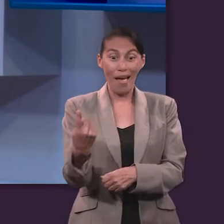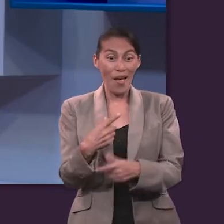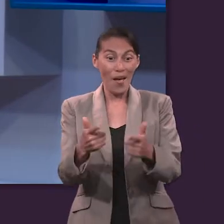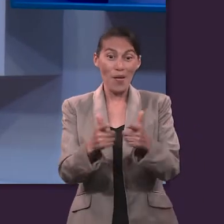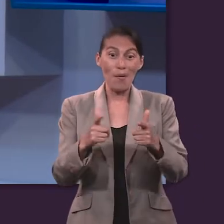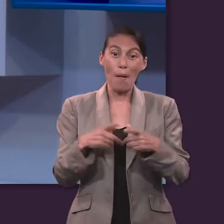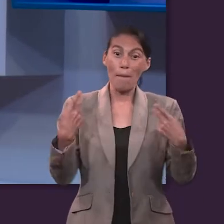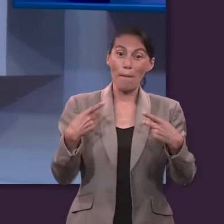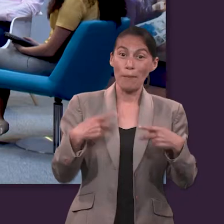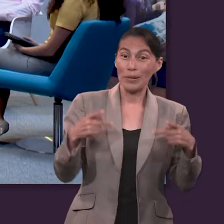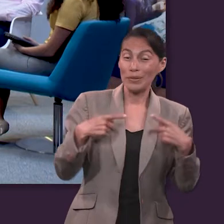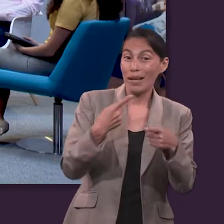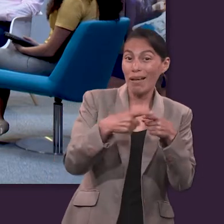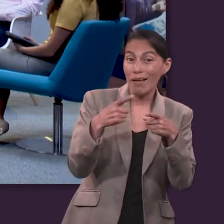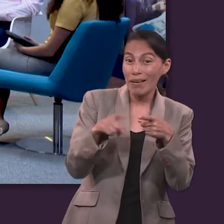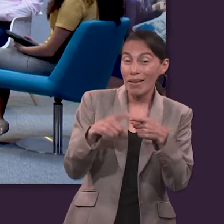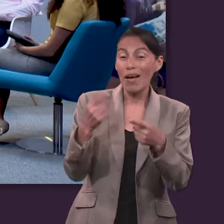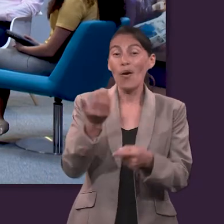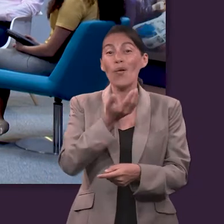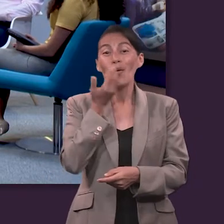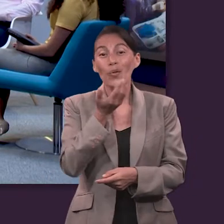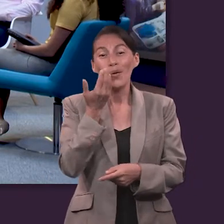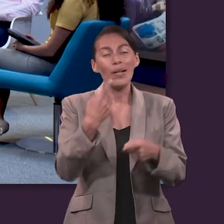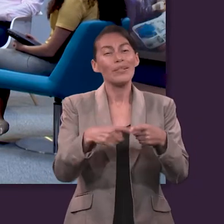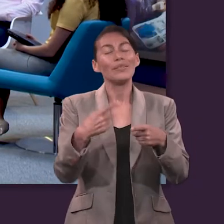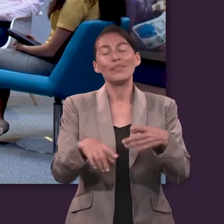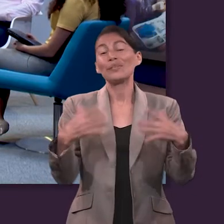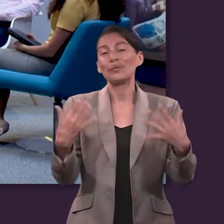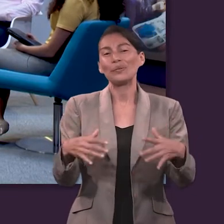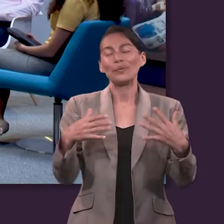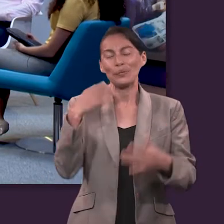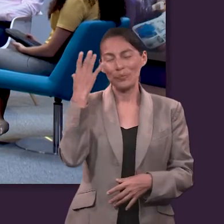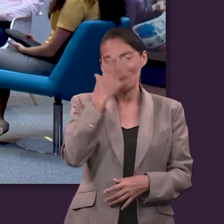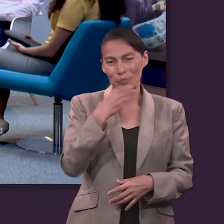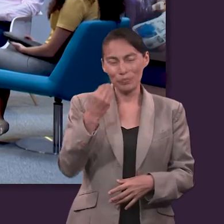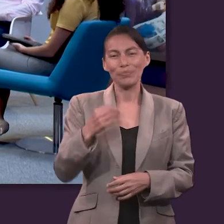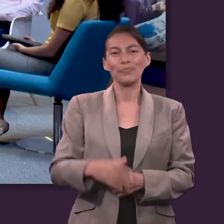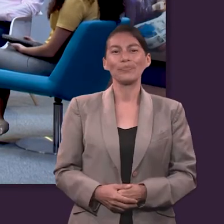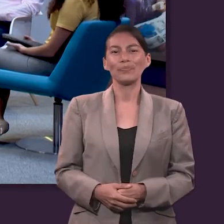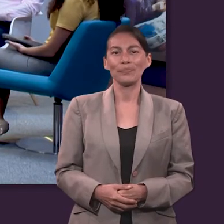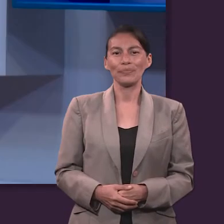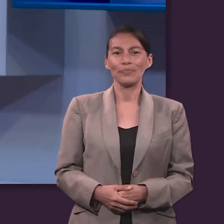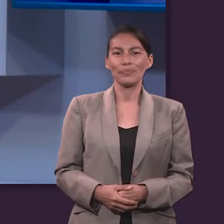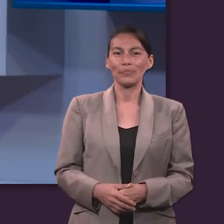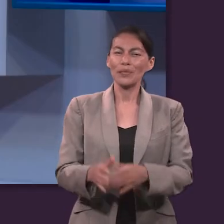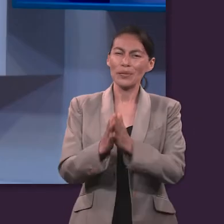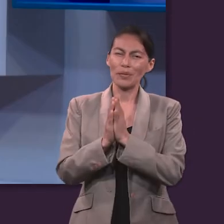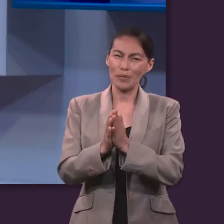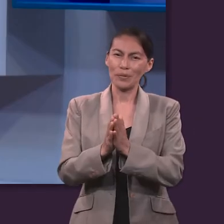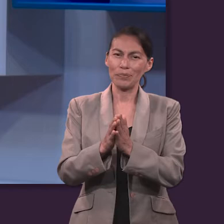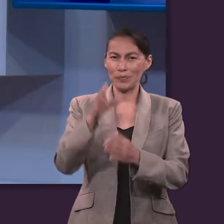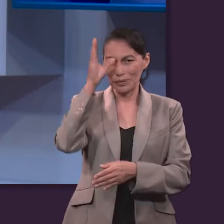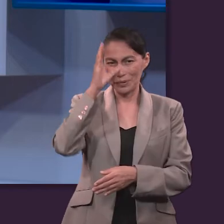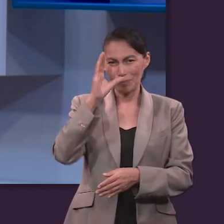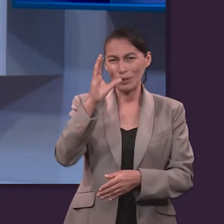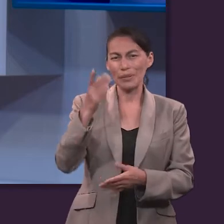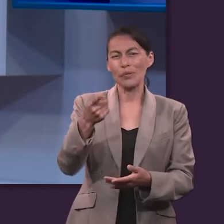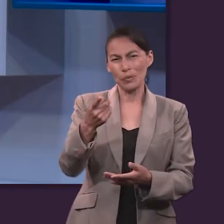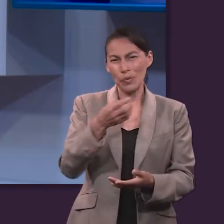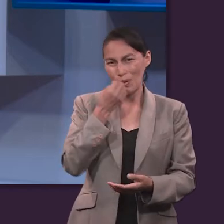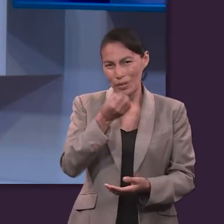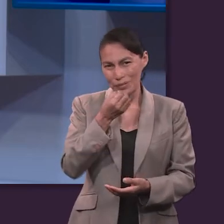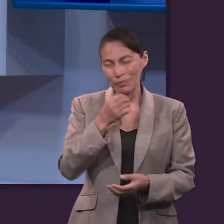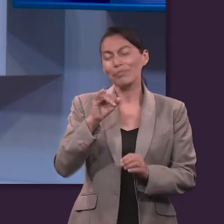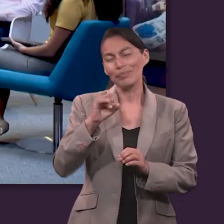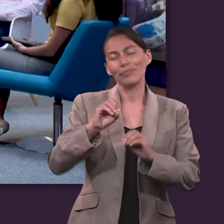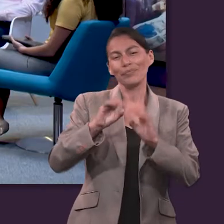estamos felices de tener un grupo multiculturalmente nutrido. Así que vamos a comenzar. Ciprian, por favor,